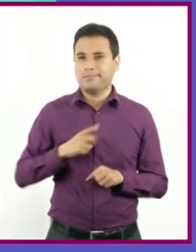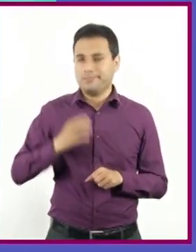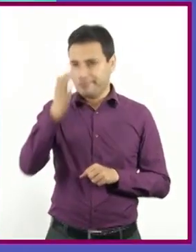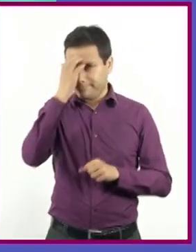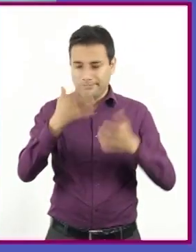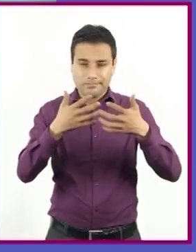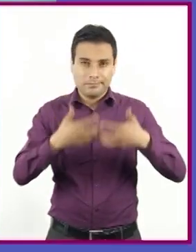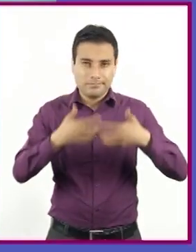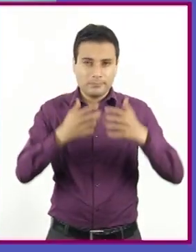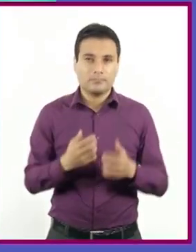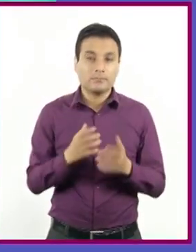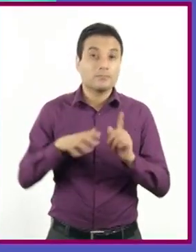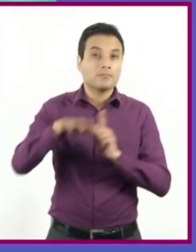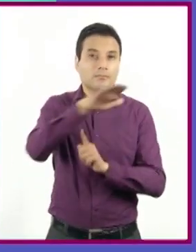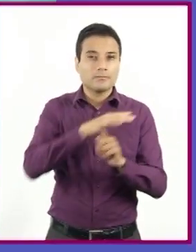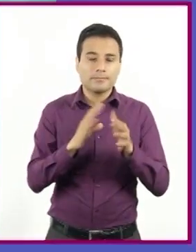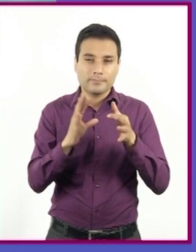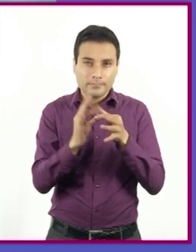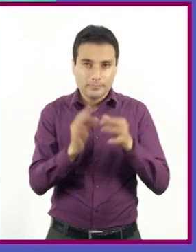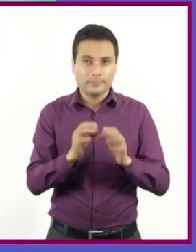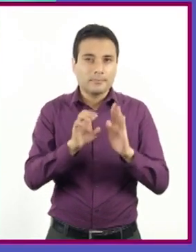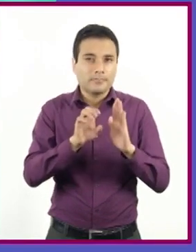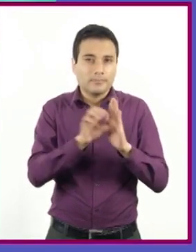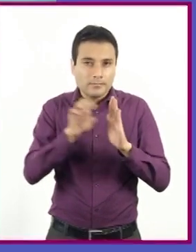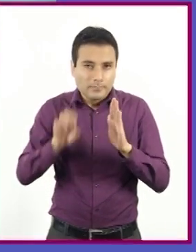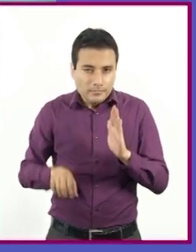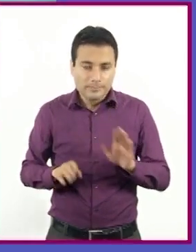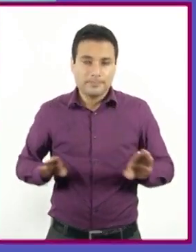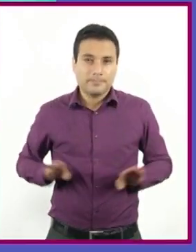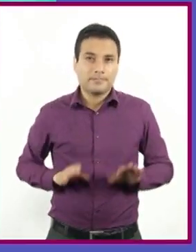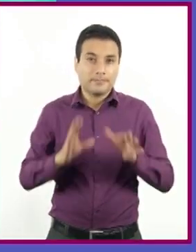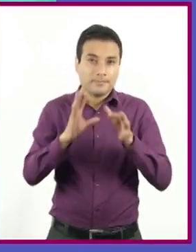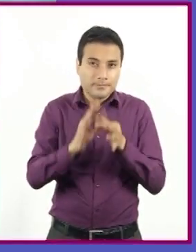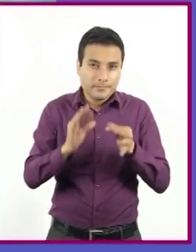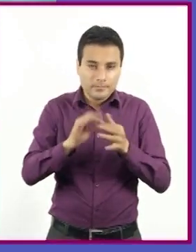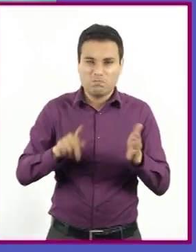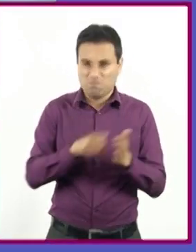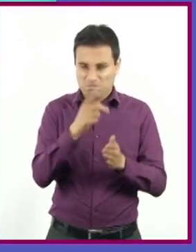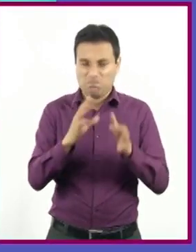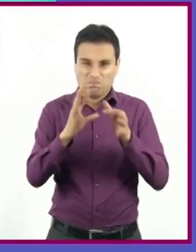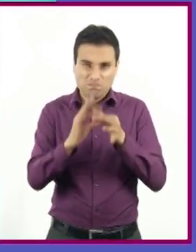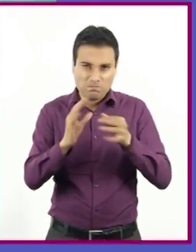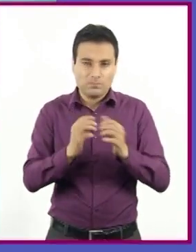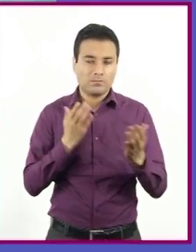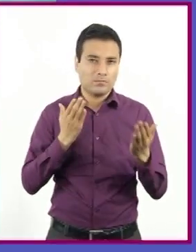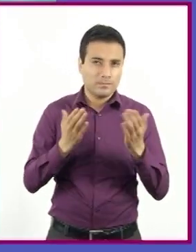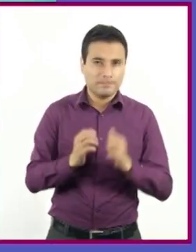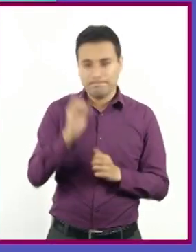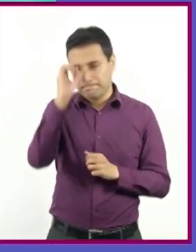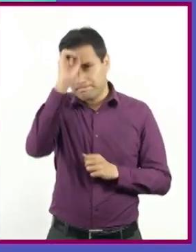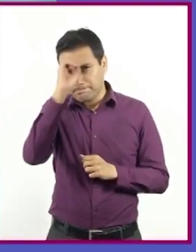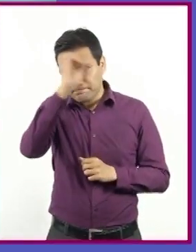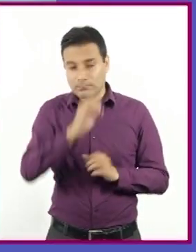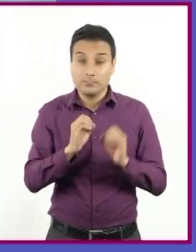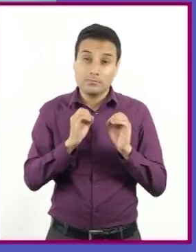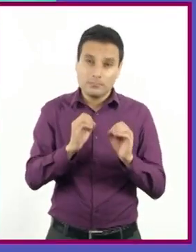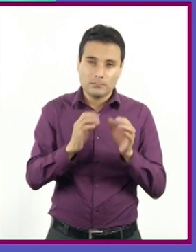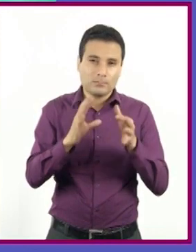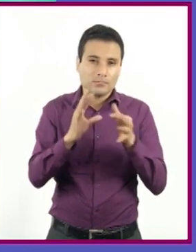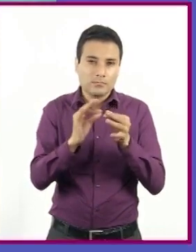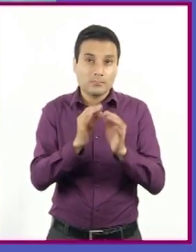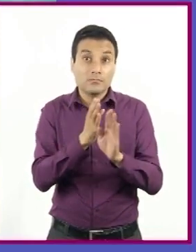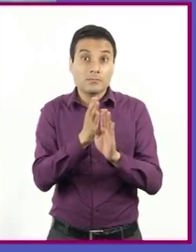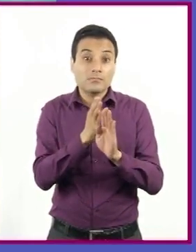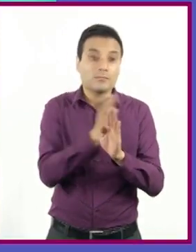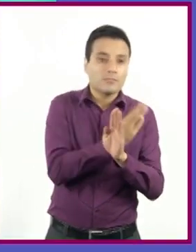Contextualizan, ejemplifican, describen, definen, reformulan, comparan, comentan o describen causas y